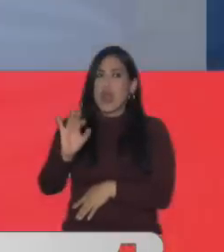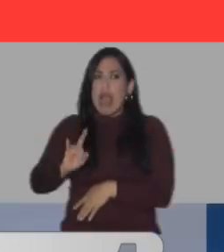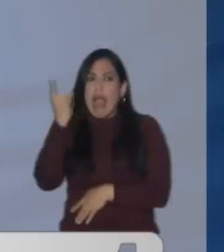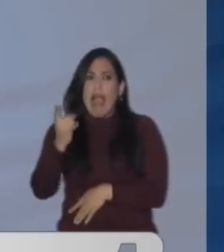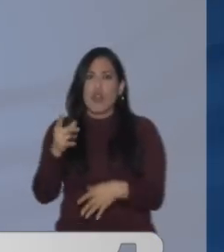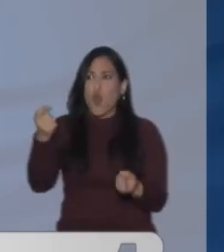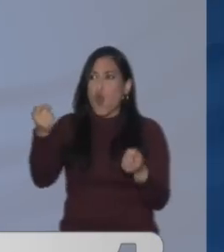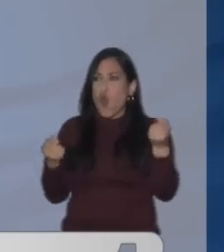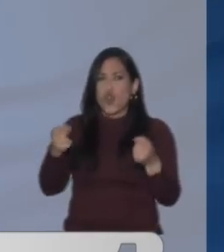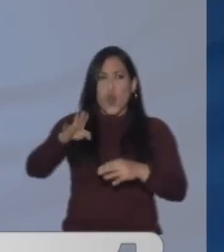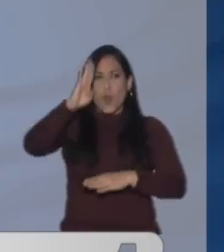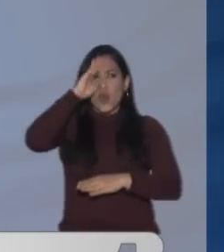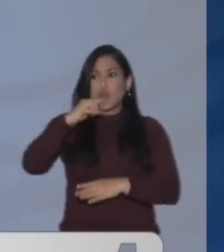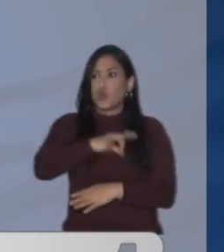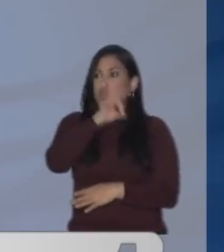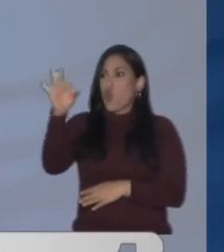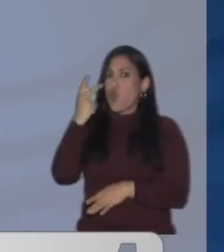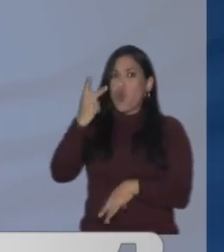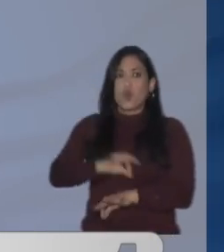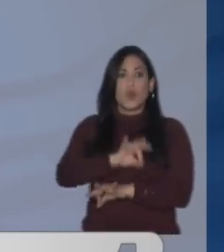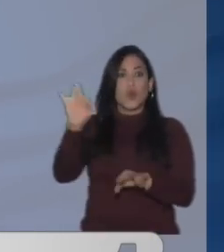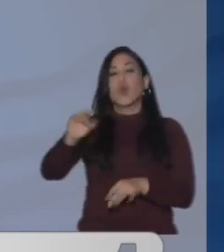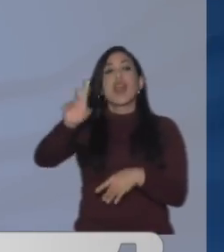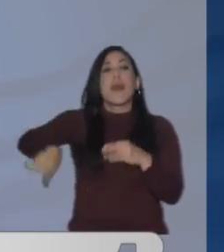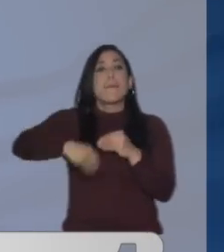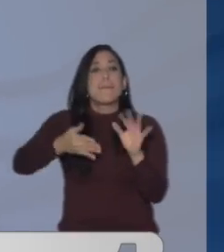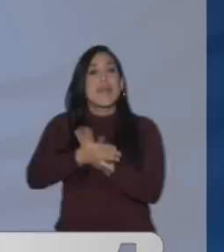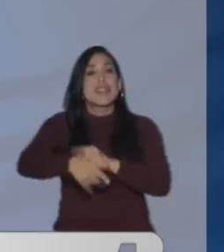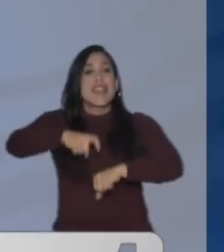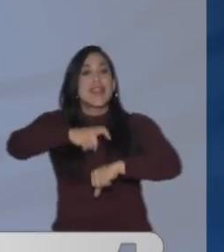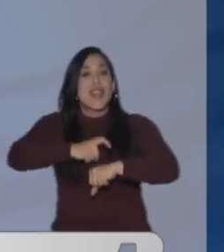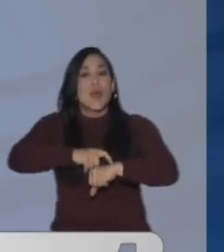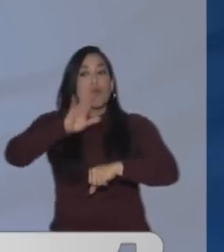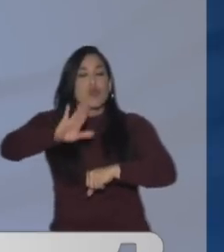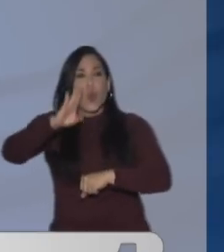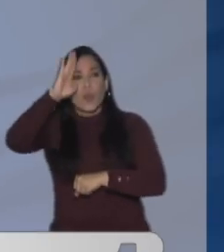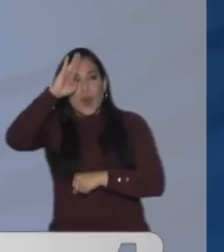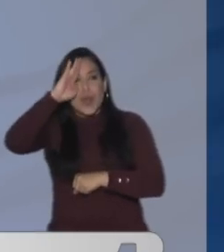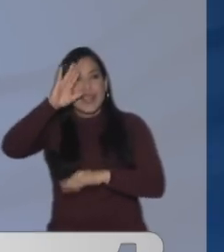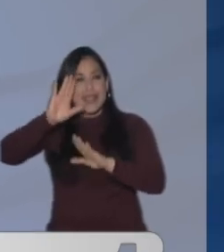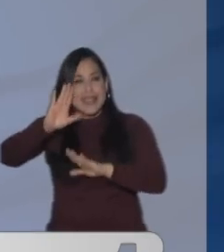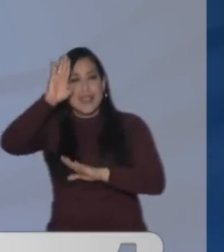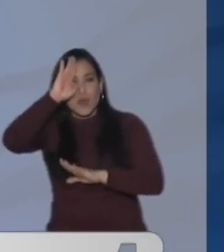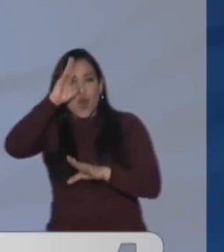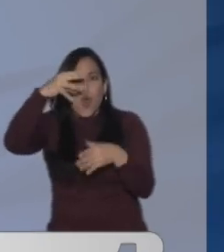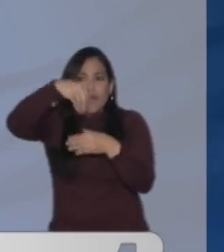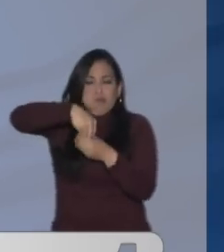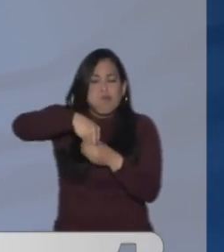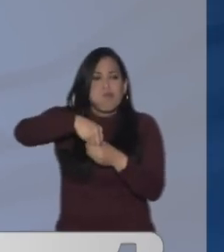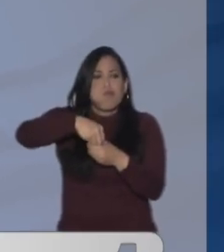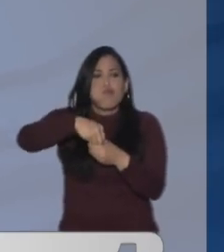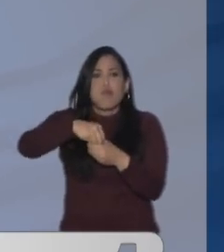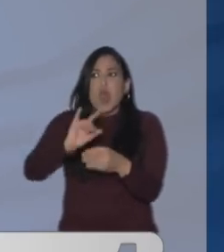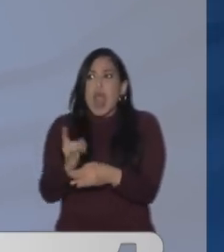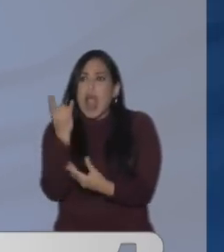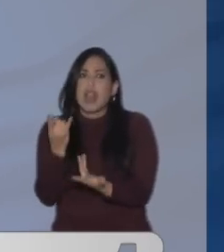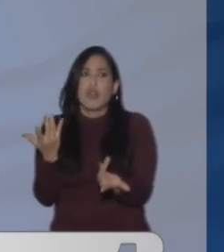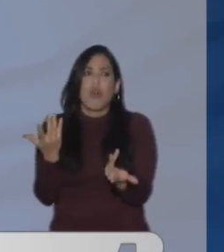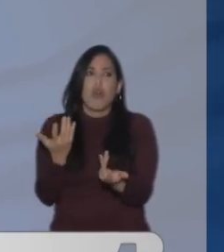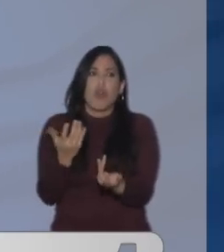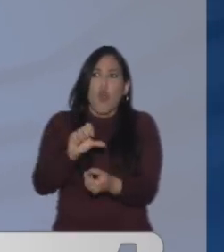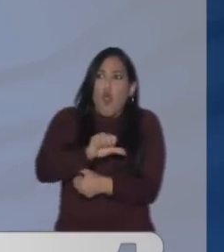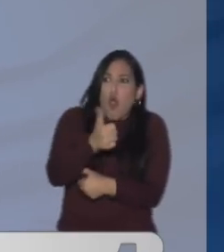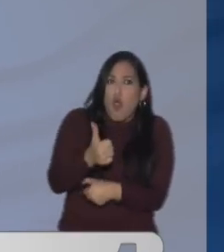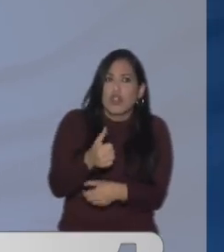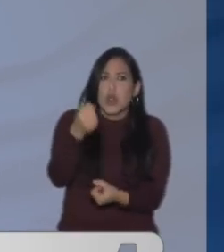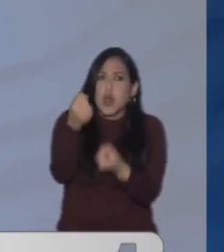un control por parte de la policía y además que durante el tiempo que estuvo la policía allí tampoco detuvieron ningún